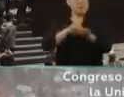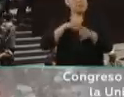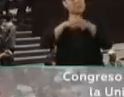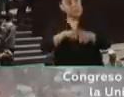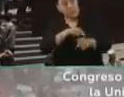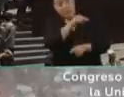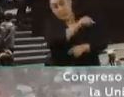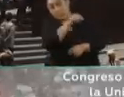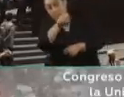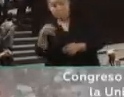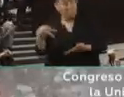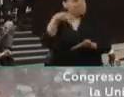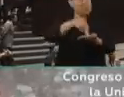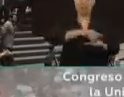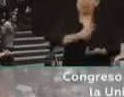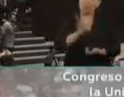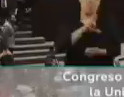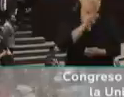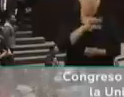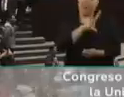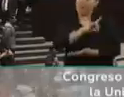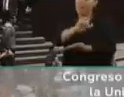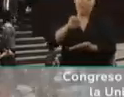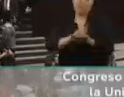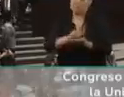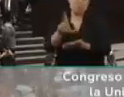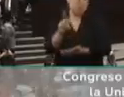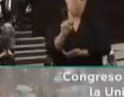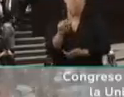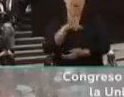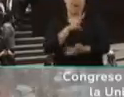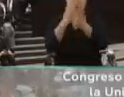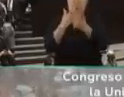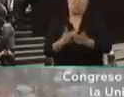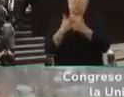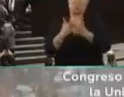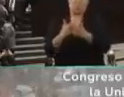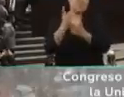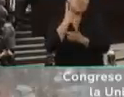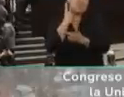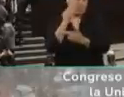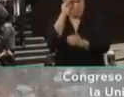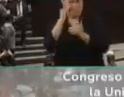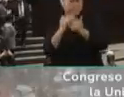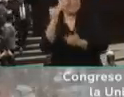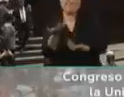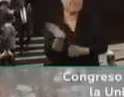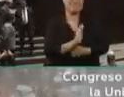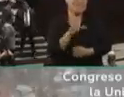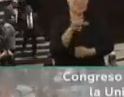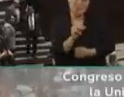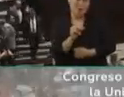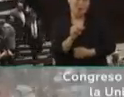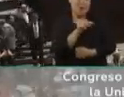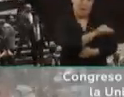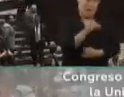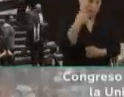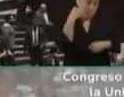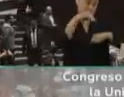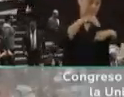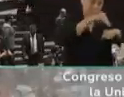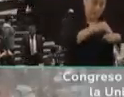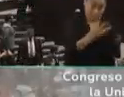vienen a decir que no tenemos legitimidad, que estamos sobrerepresentados. No, los sobrerepresentados son ustedes.